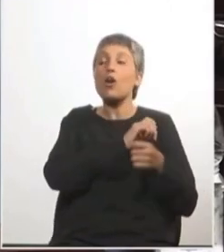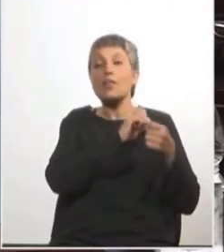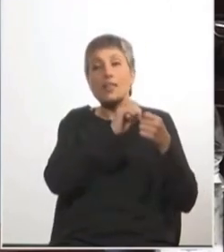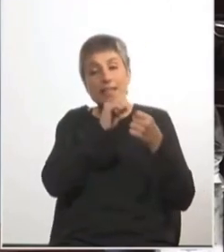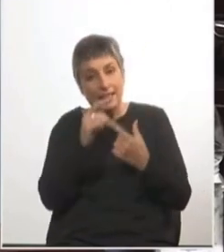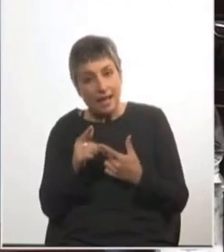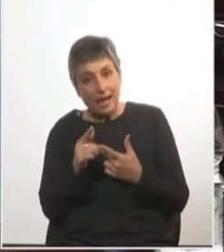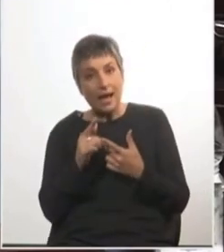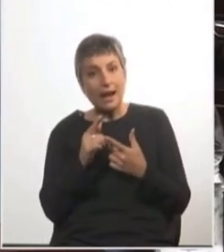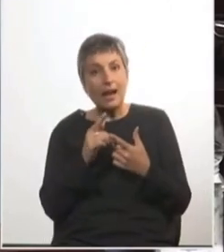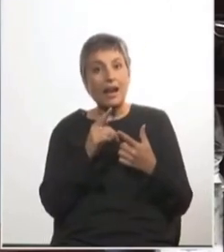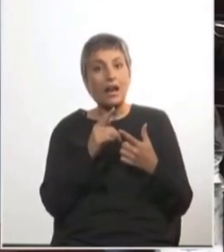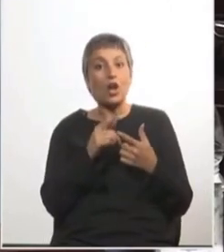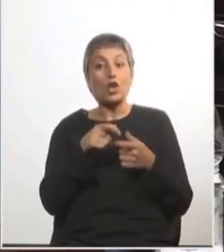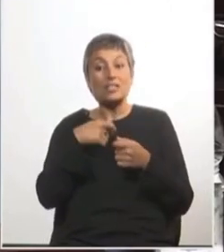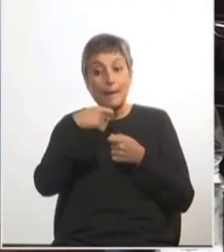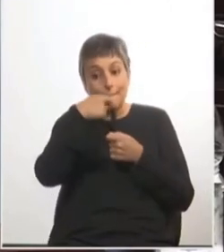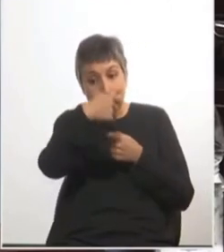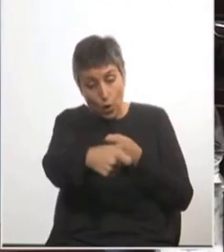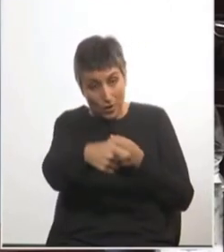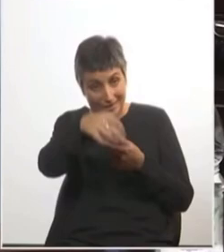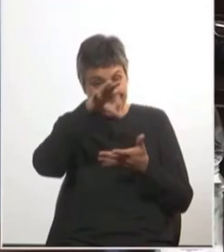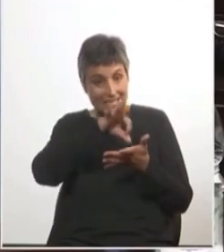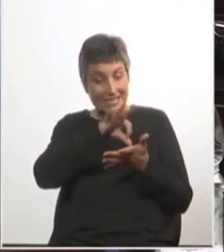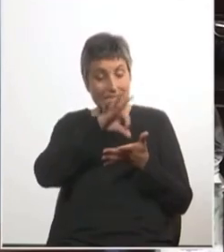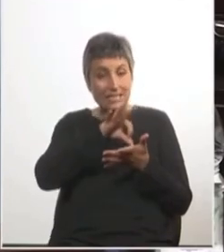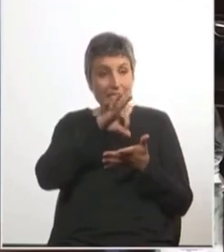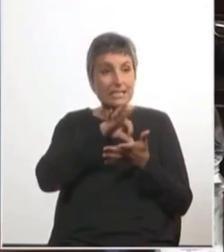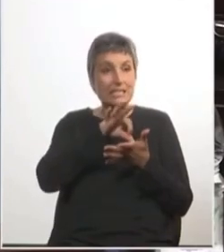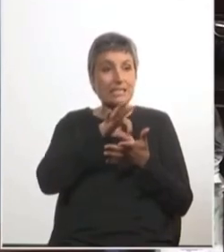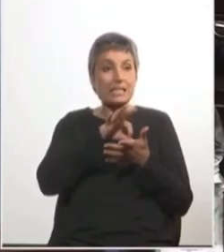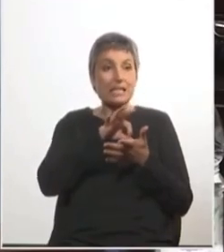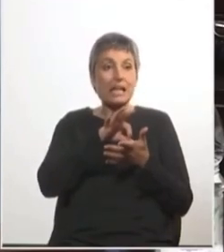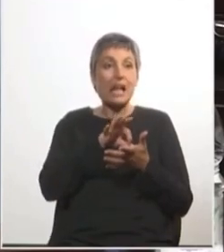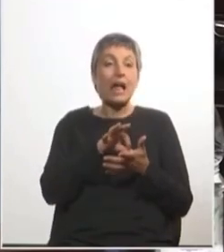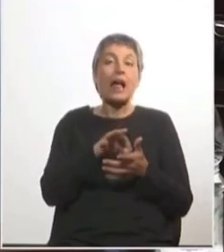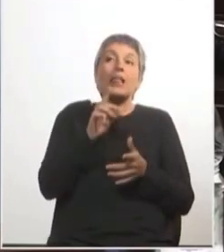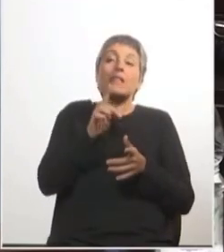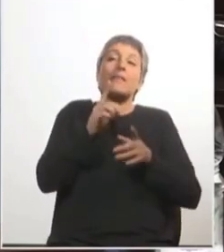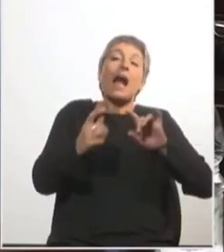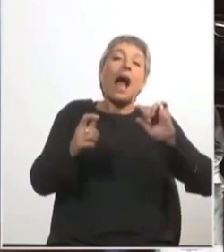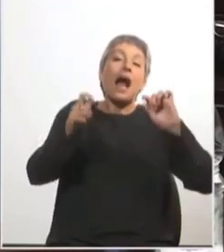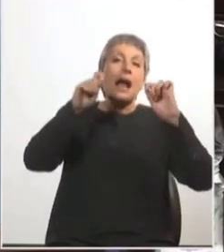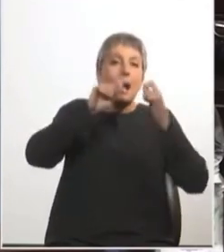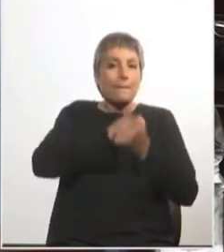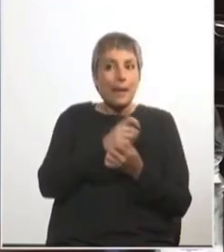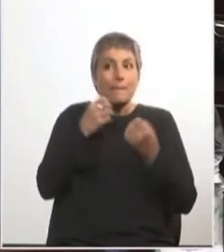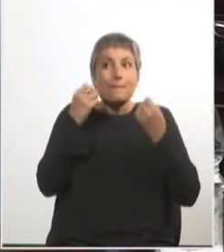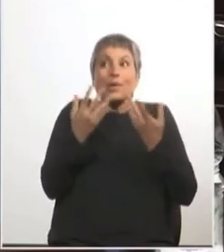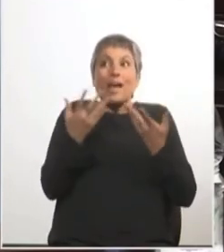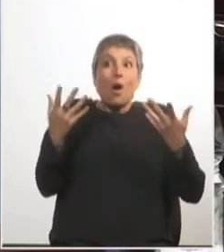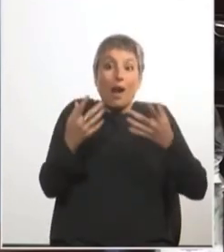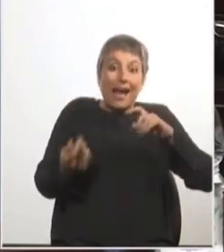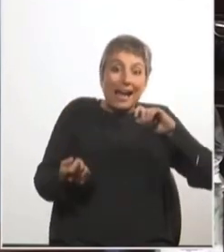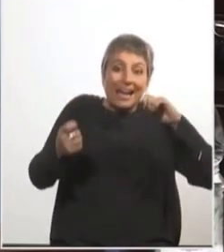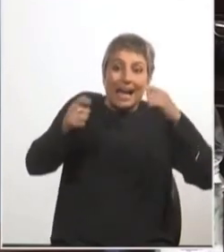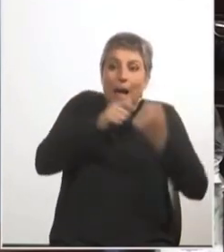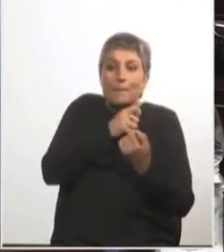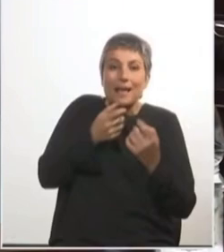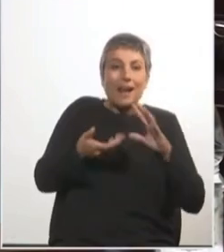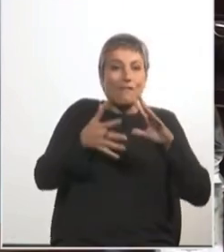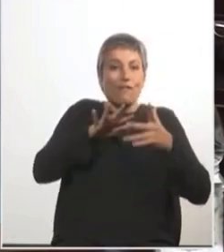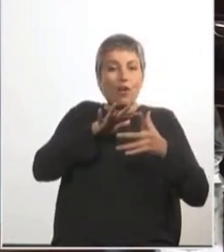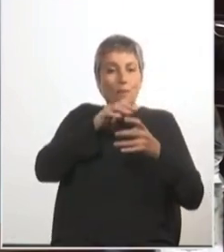garantizar los aportes al sistema tenían que cambiar, porque cambia la forma de la relación